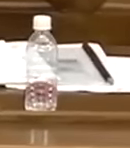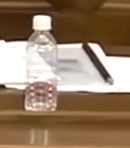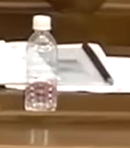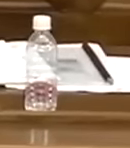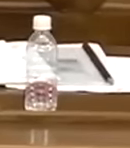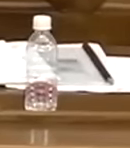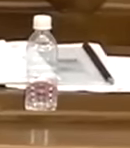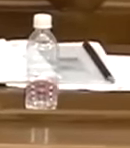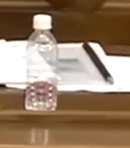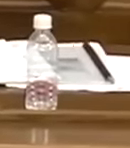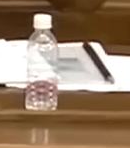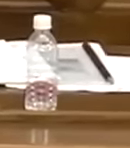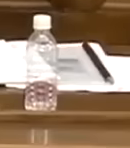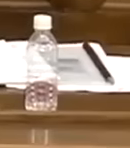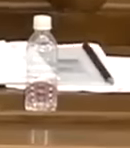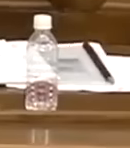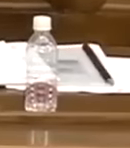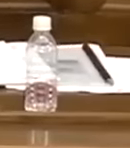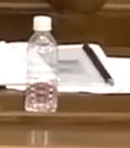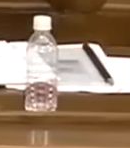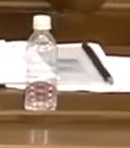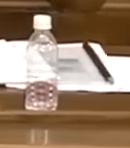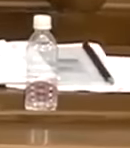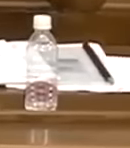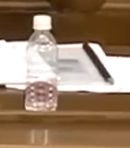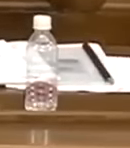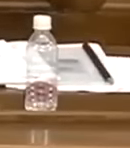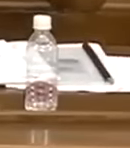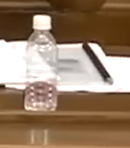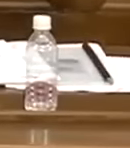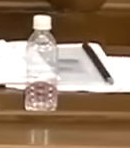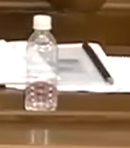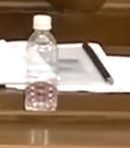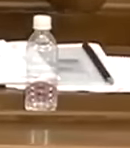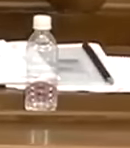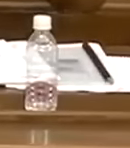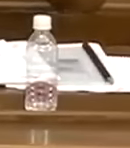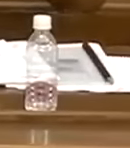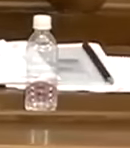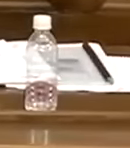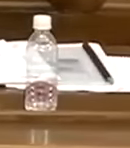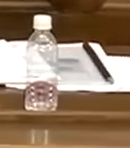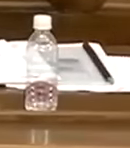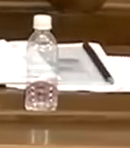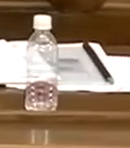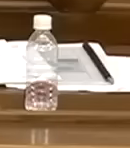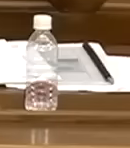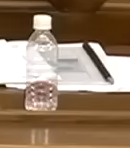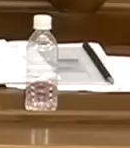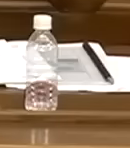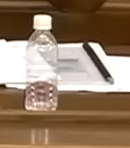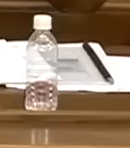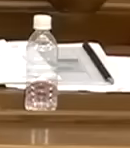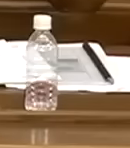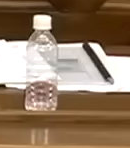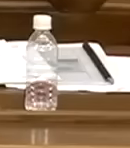todos, nuestra Carta Magna. La Constitución establece en su artículo 1,